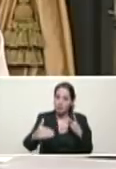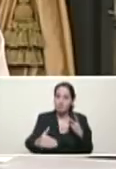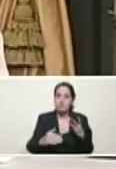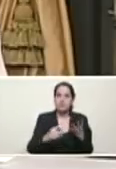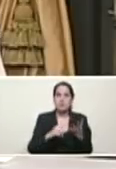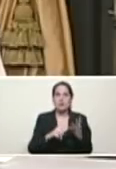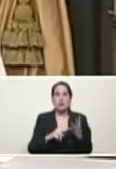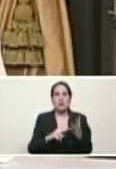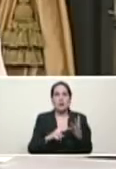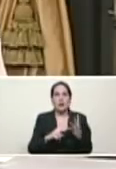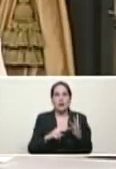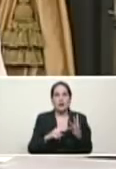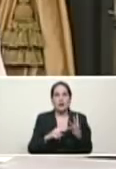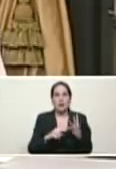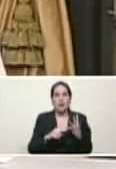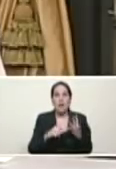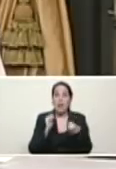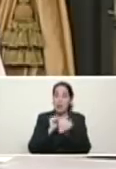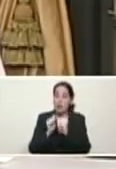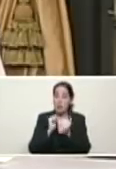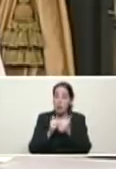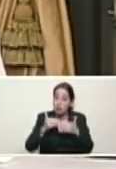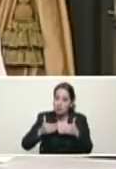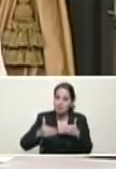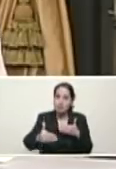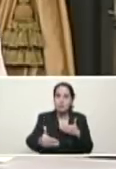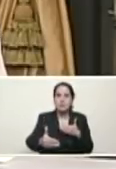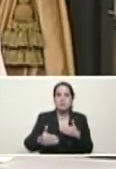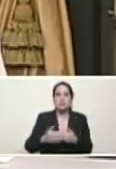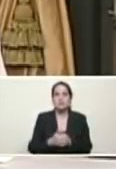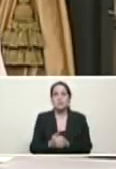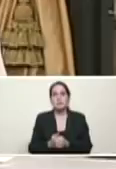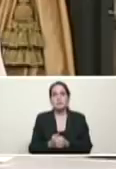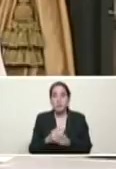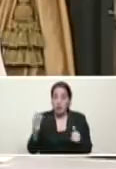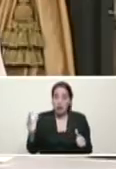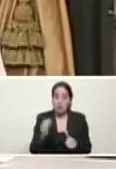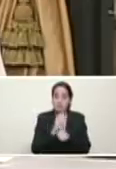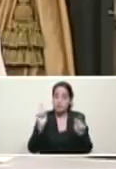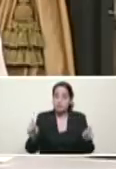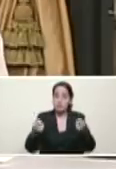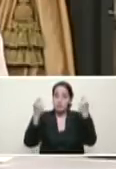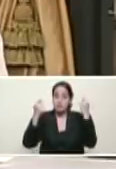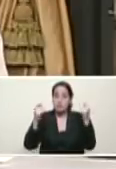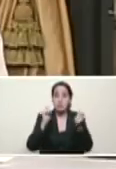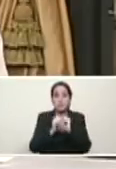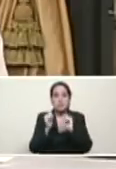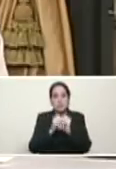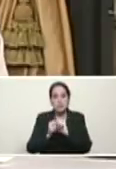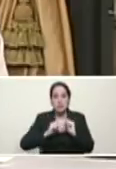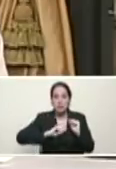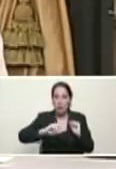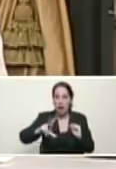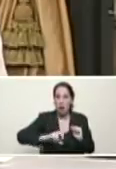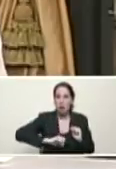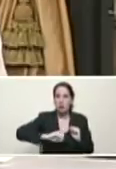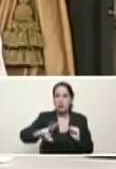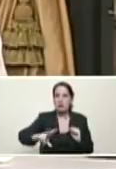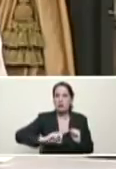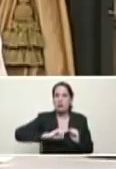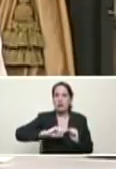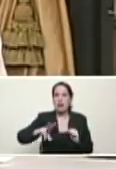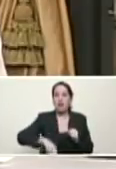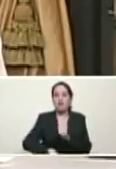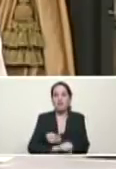seguir avanzando en el deporte, el rescate de los deportes populares, la pelotica de goma, el